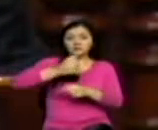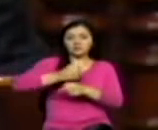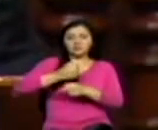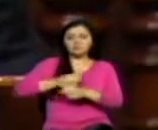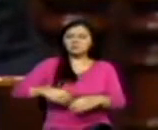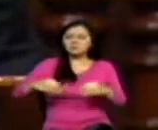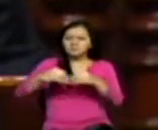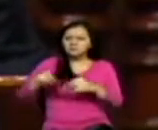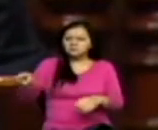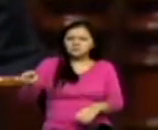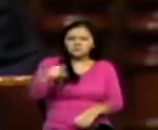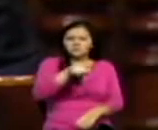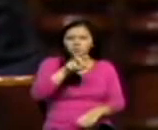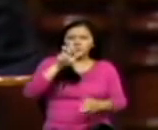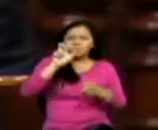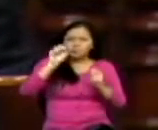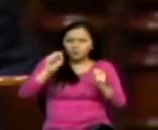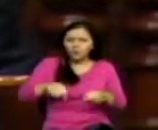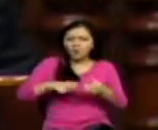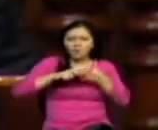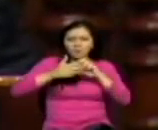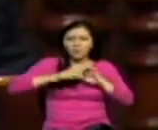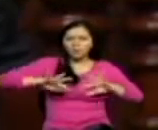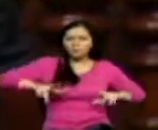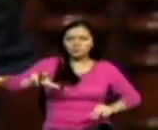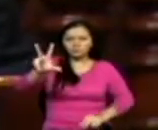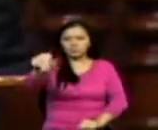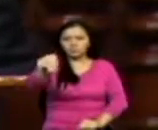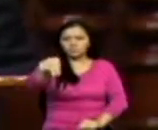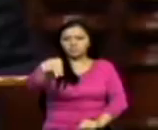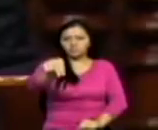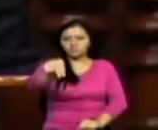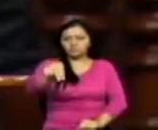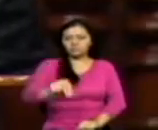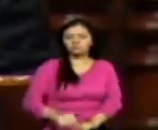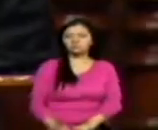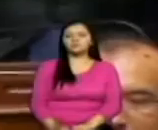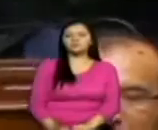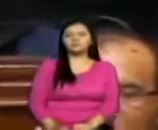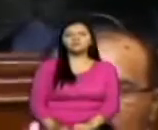caer en la indignidad de la corrupción.